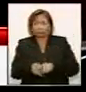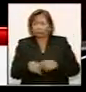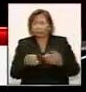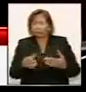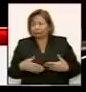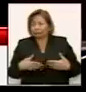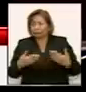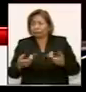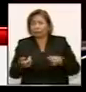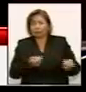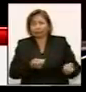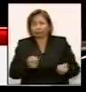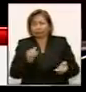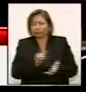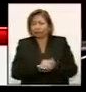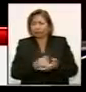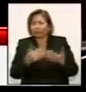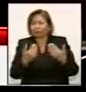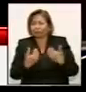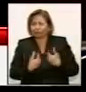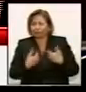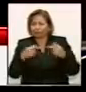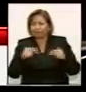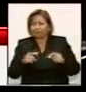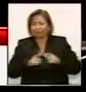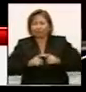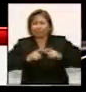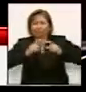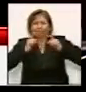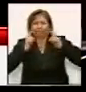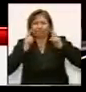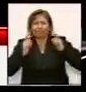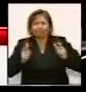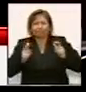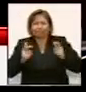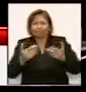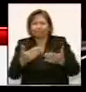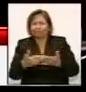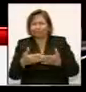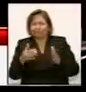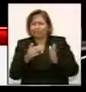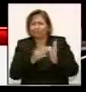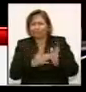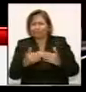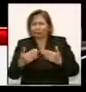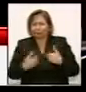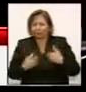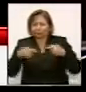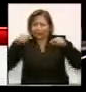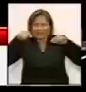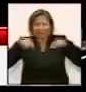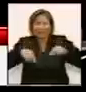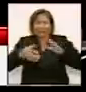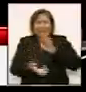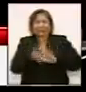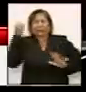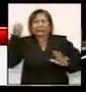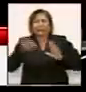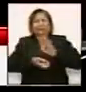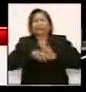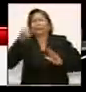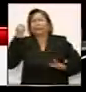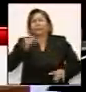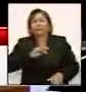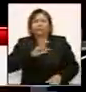congresistas de antes, durante y de ahora. ¿Quién es la lista? Es inmensa, es enorme. Pero también queremos la reparación porque a este país lo han saqueado, nos